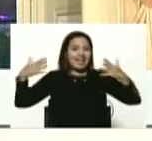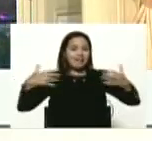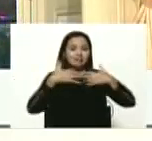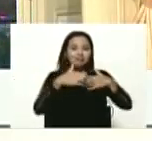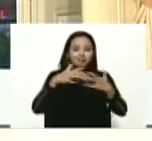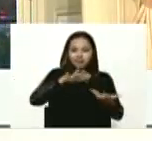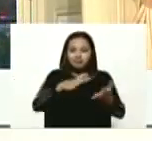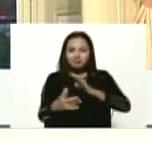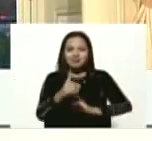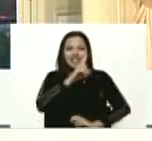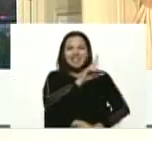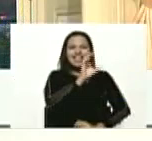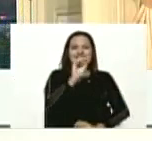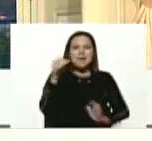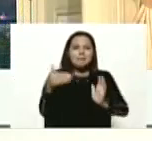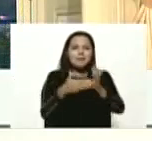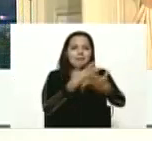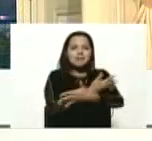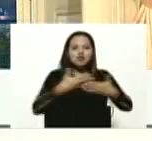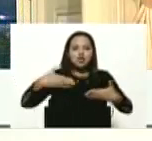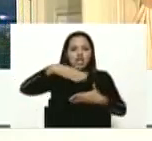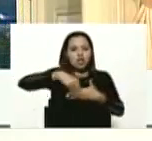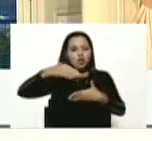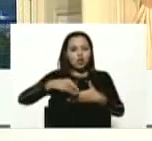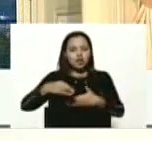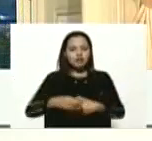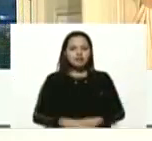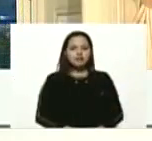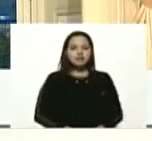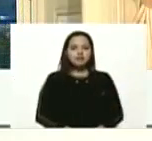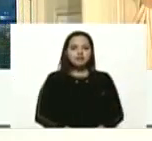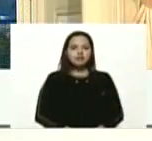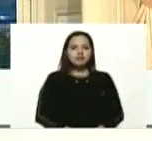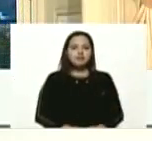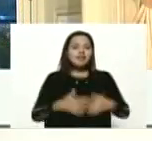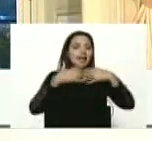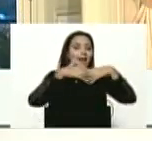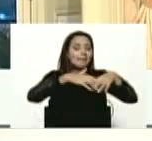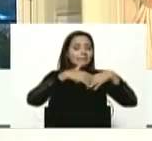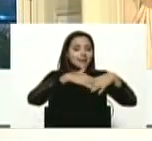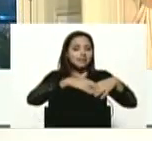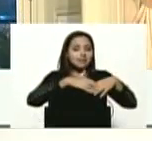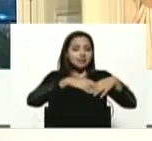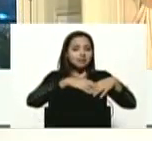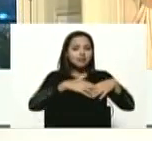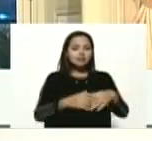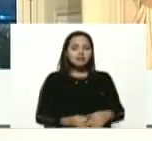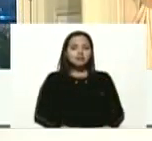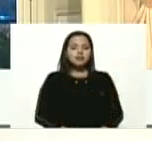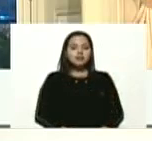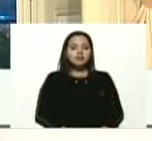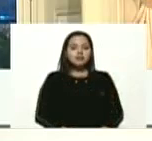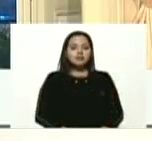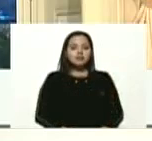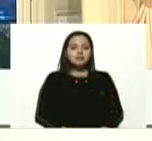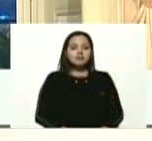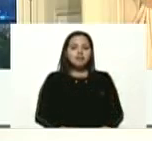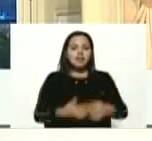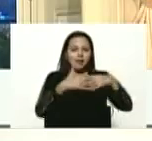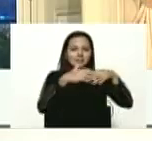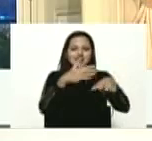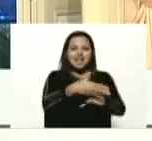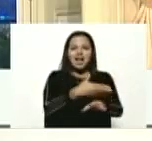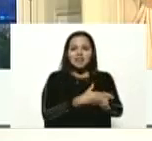valorado en más de 10 mil millones de dólares. Las empresas que en un